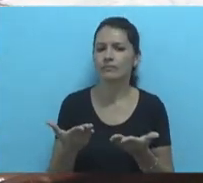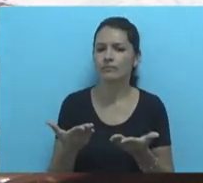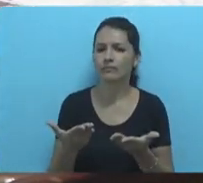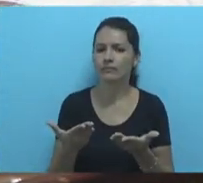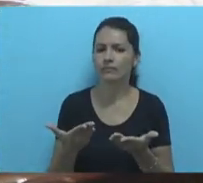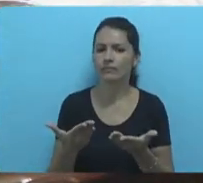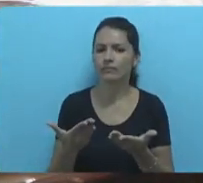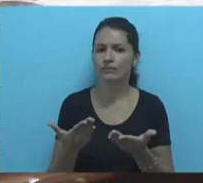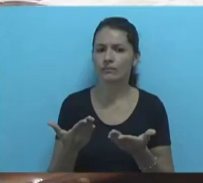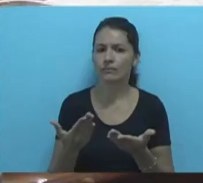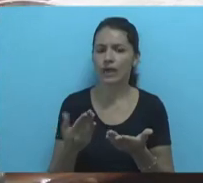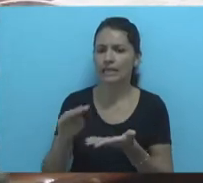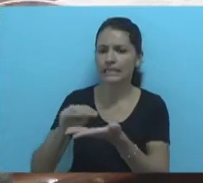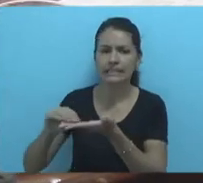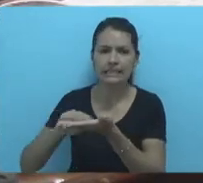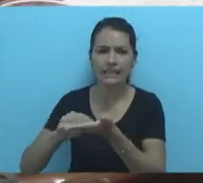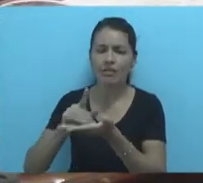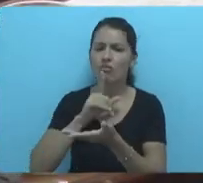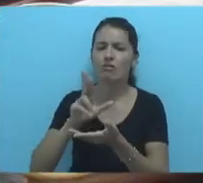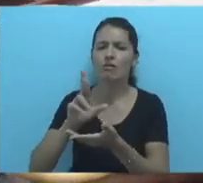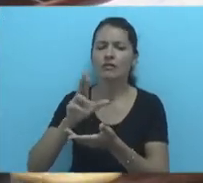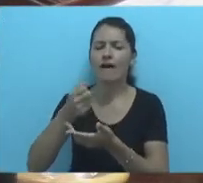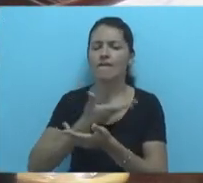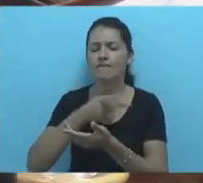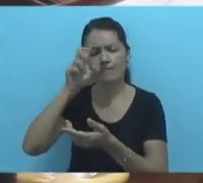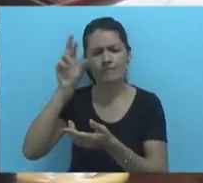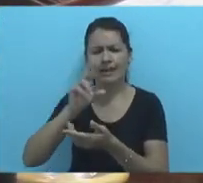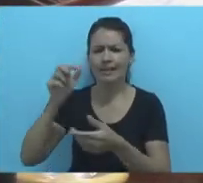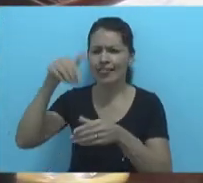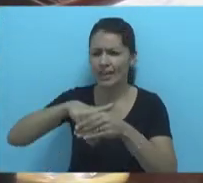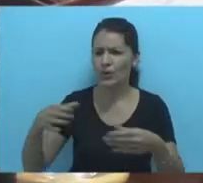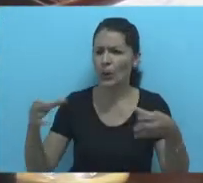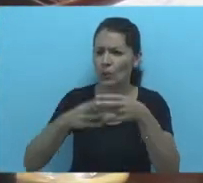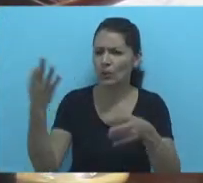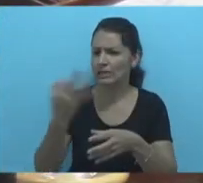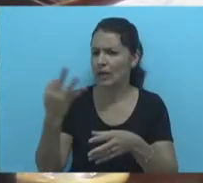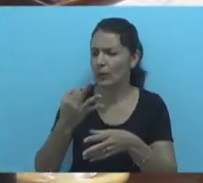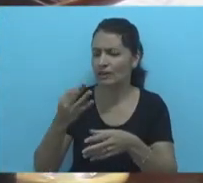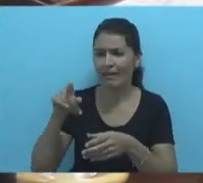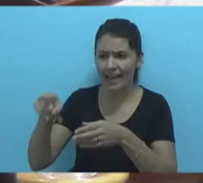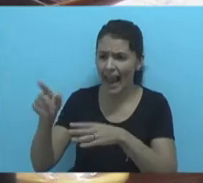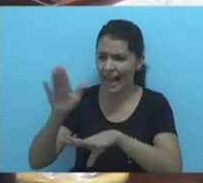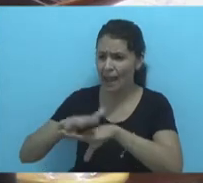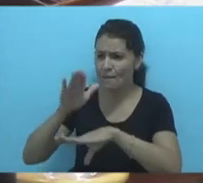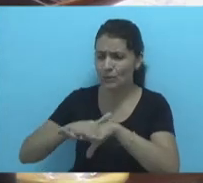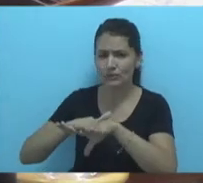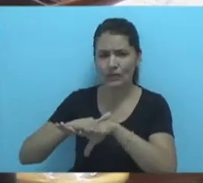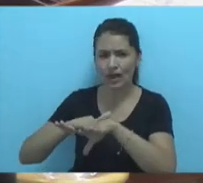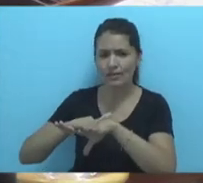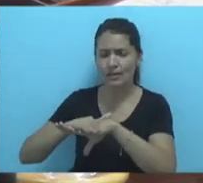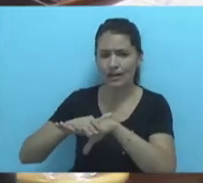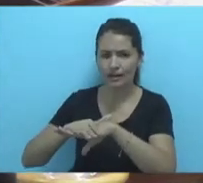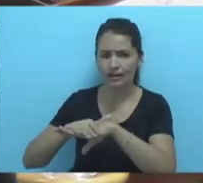naturalizar que el senador Armando Taferri participe de la Junta Provincial de Seguridad con la imputación que se